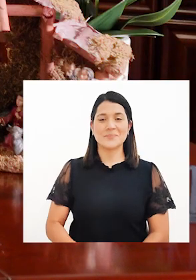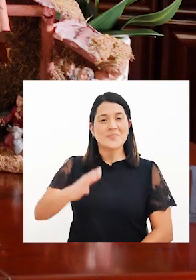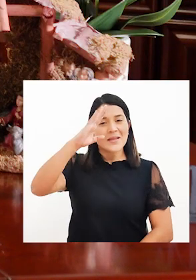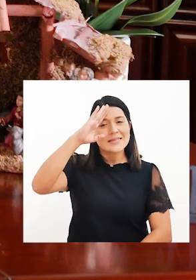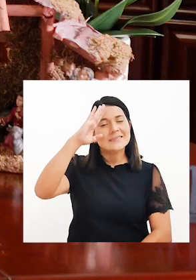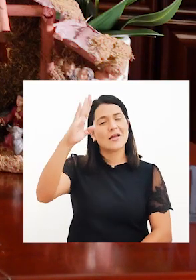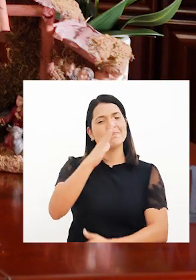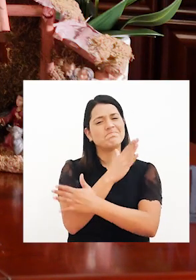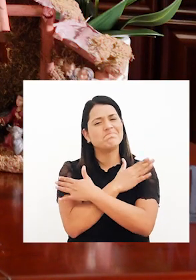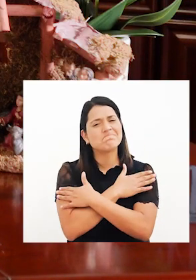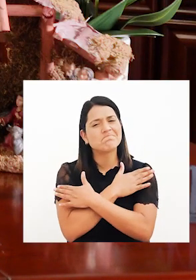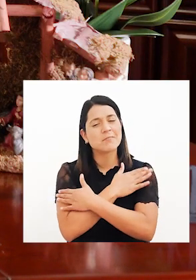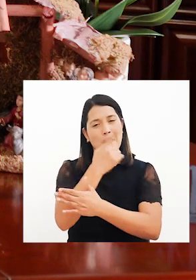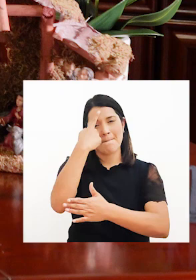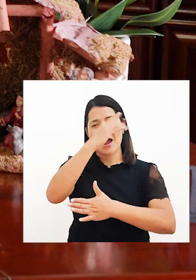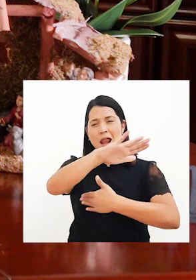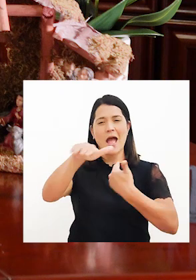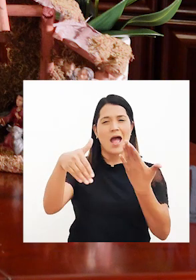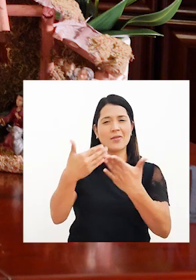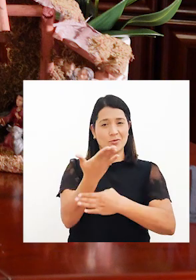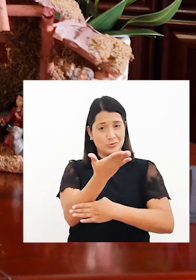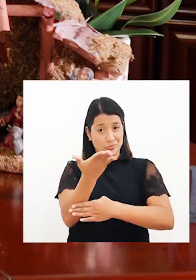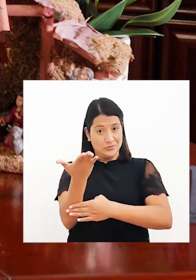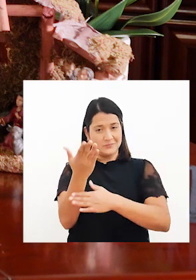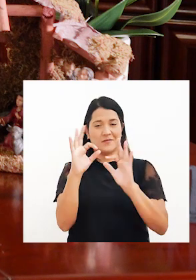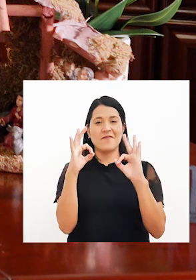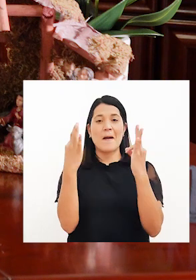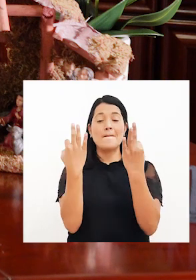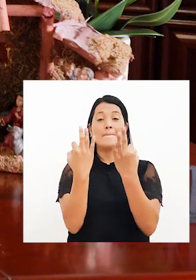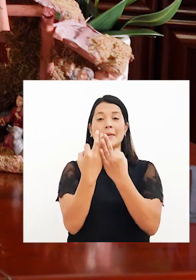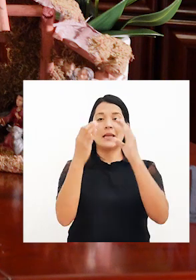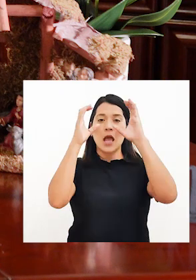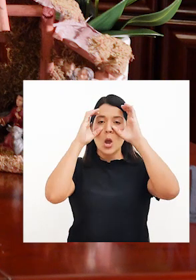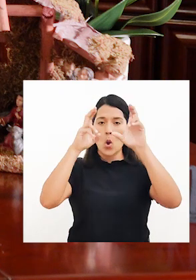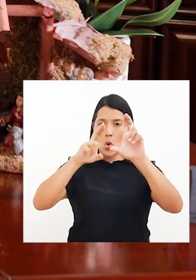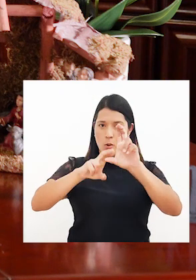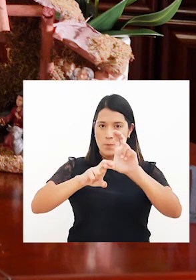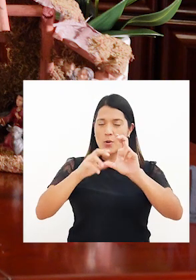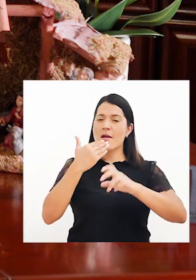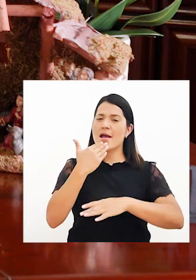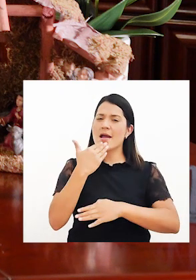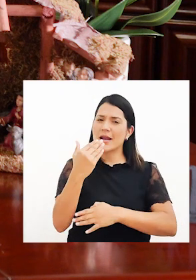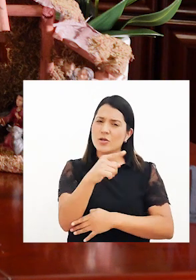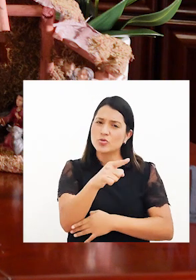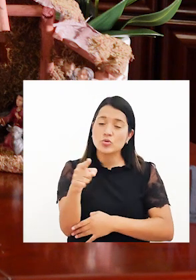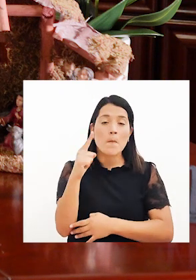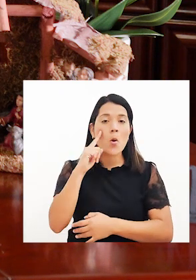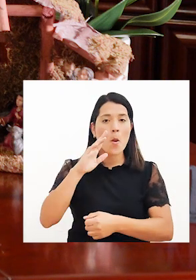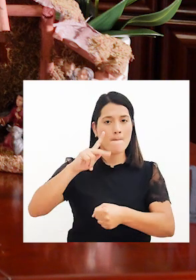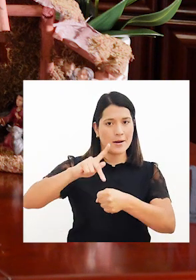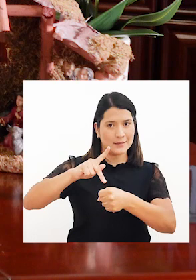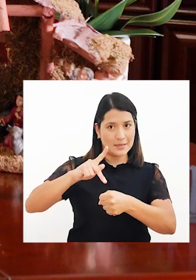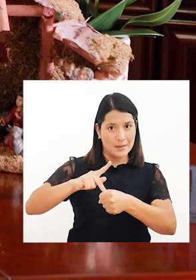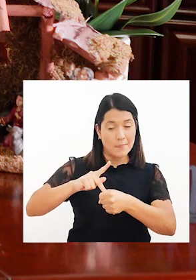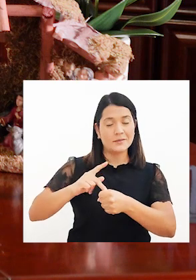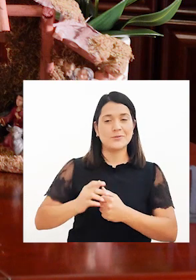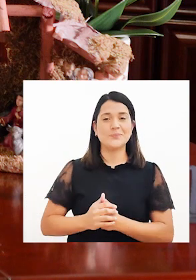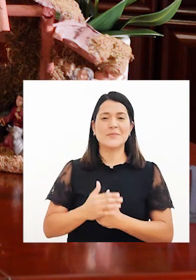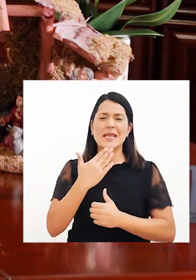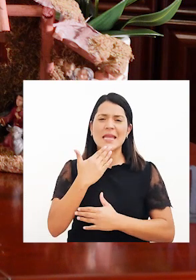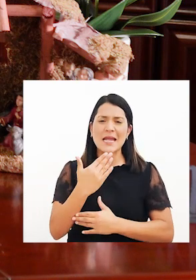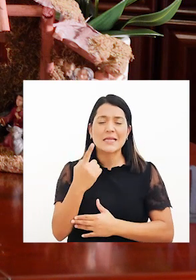saludo fraterno a toda la familia Colipro. Agradecerles su presencia, su participación,